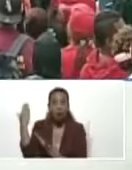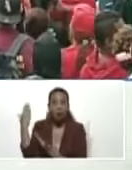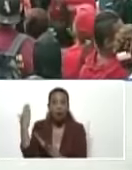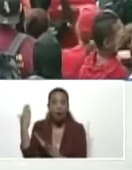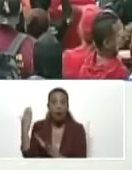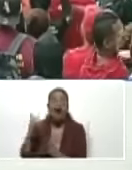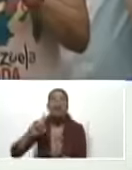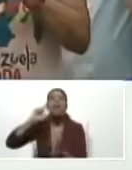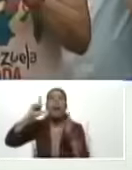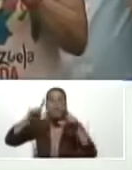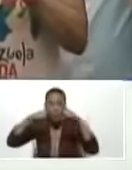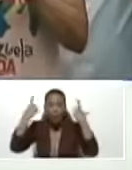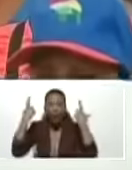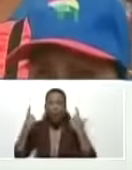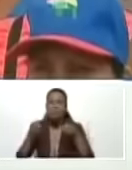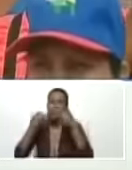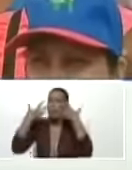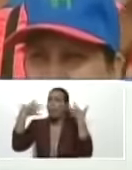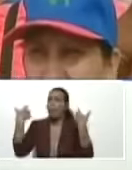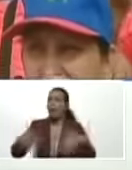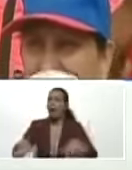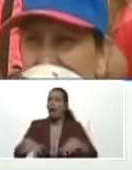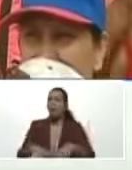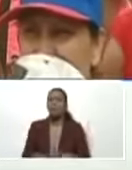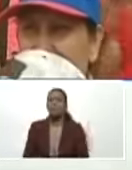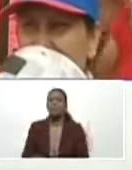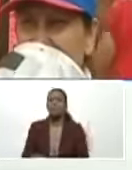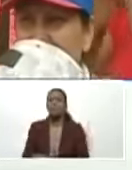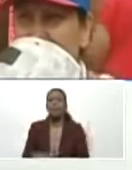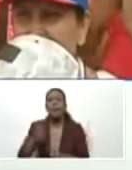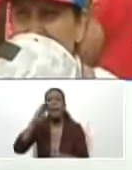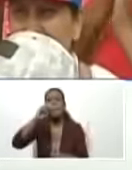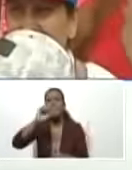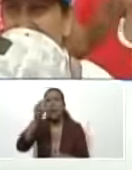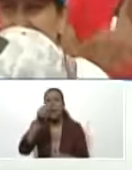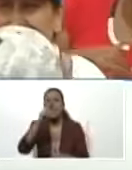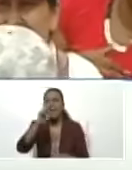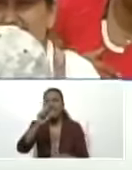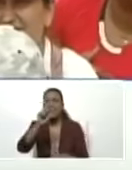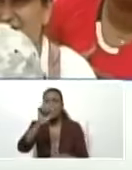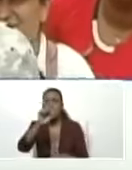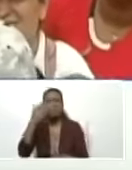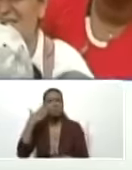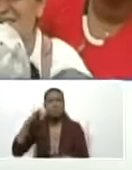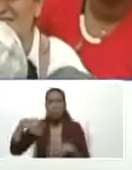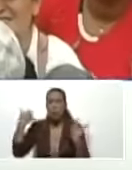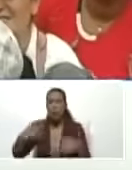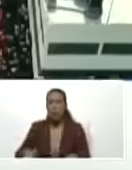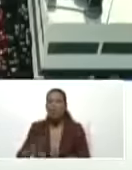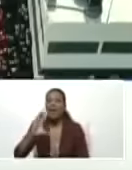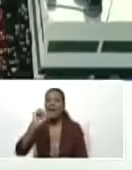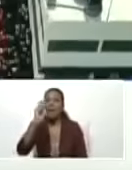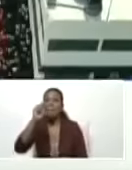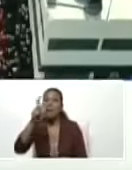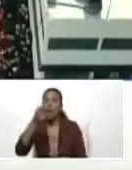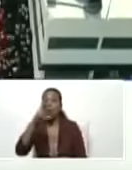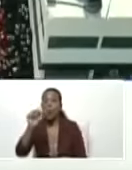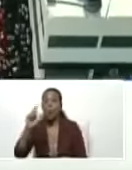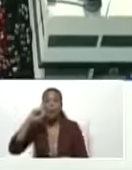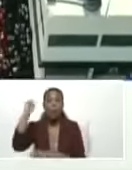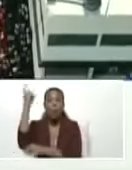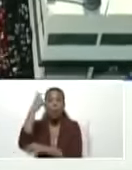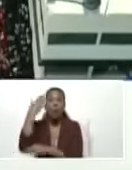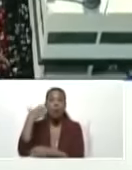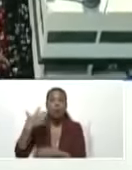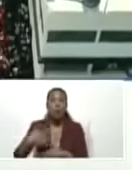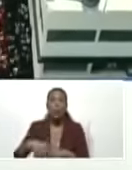La Guaira. Impresionante maiquetía. Naguara. Y Camaguán ayer, con un